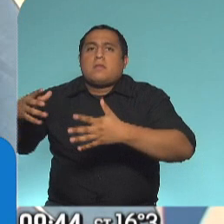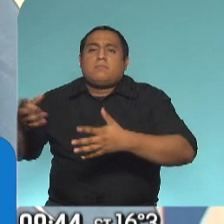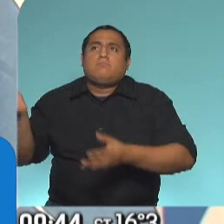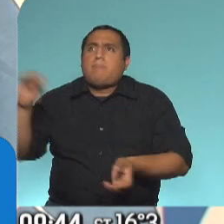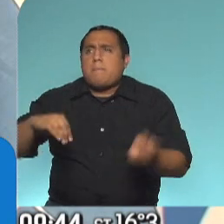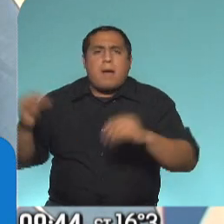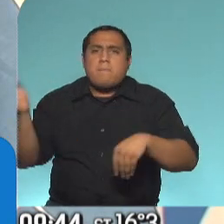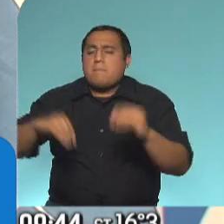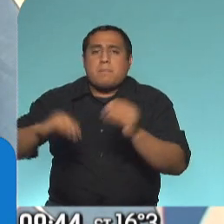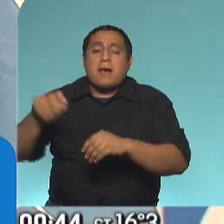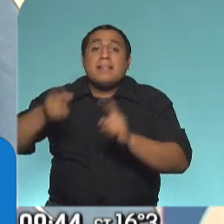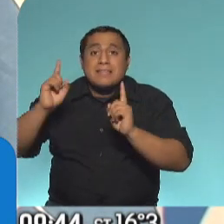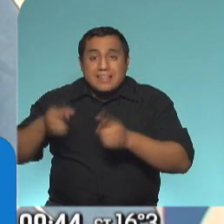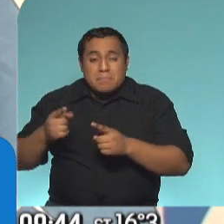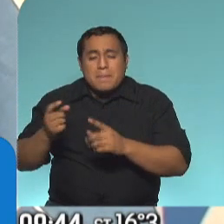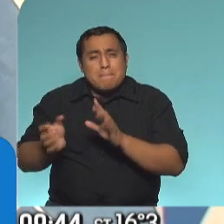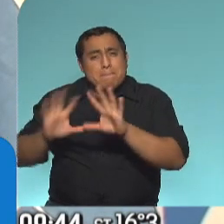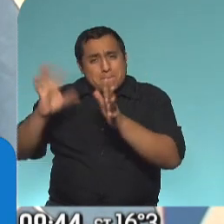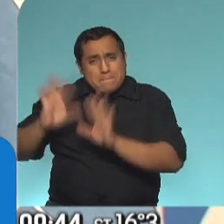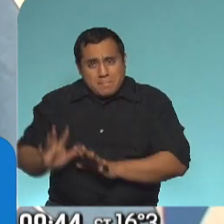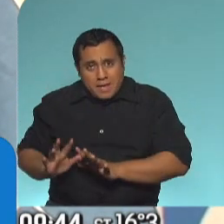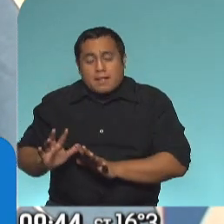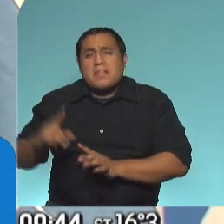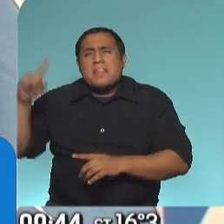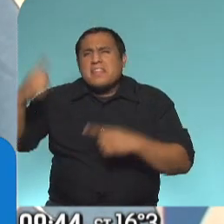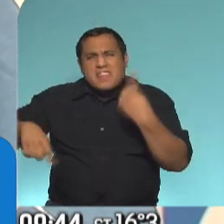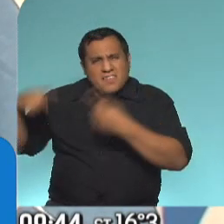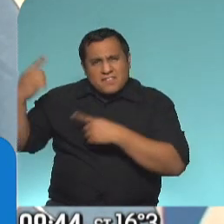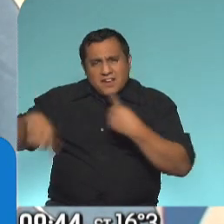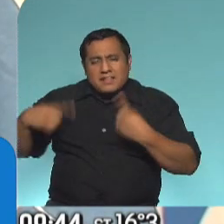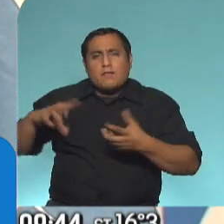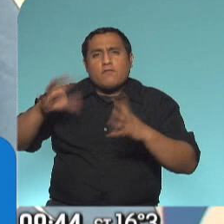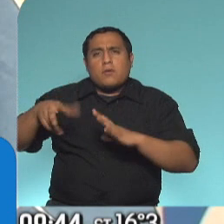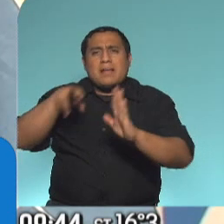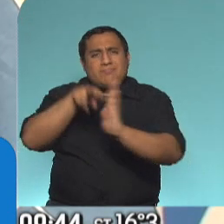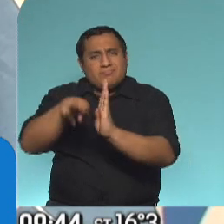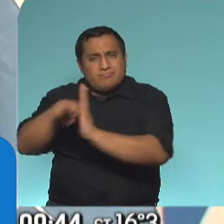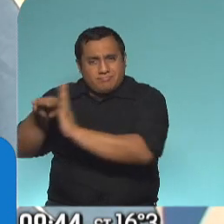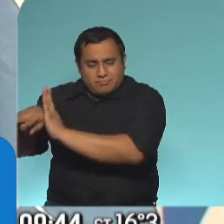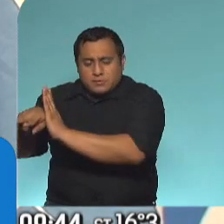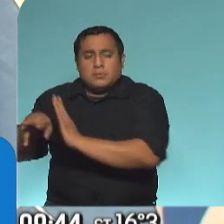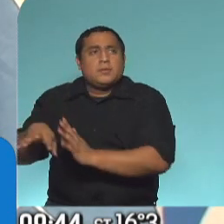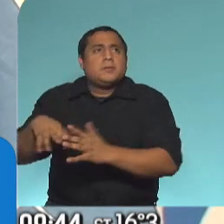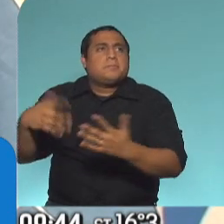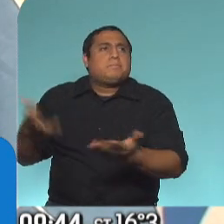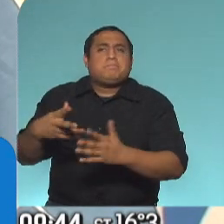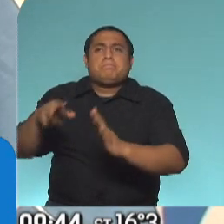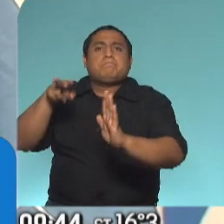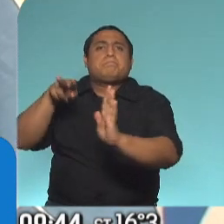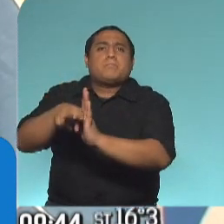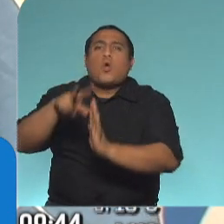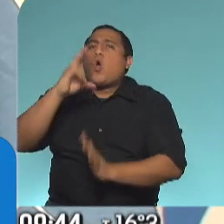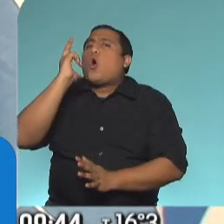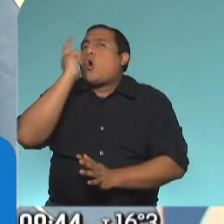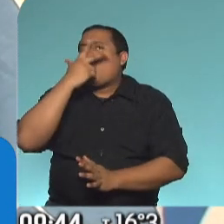instalada. También hemos diseñado diferentes dispositivos de internación, desde la internación en